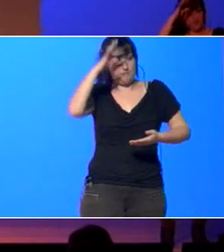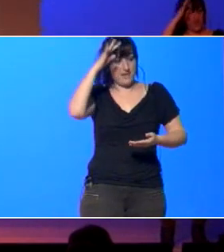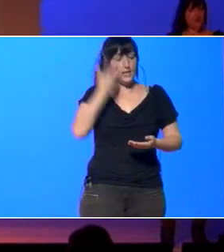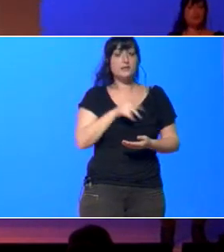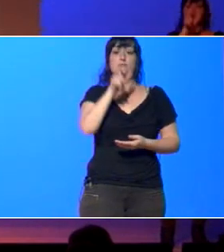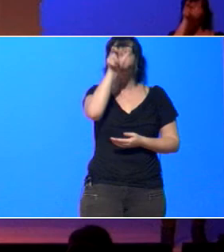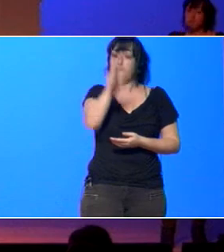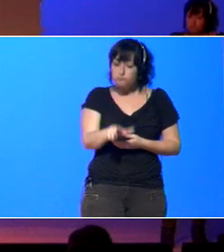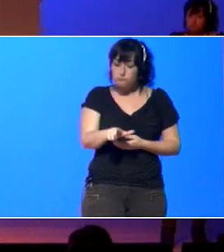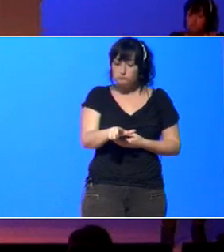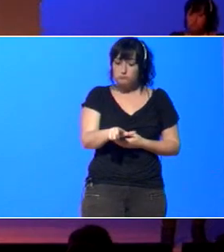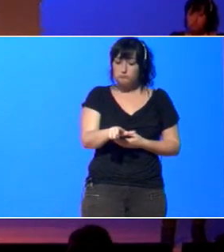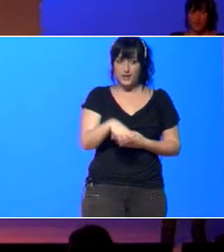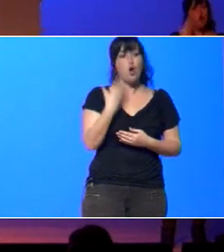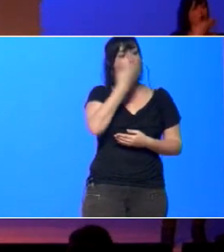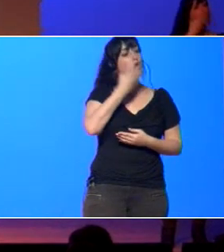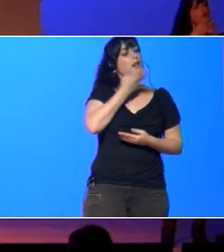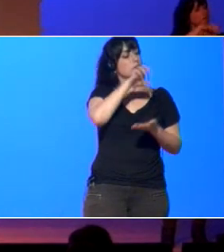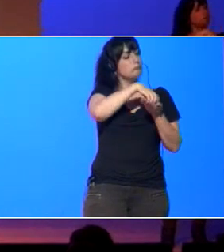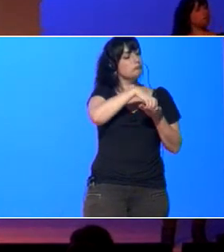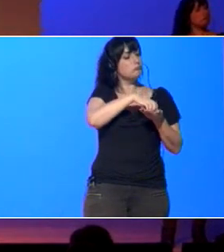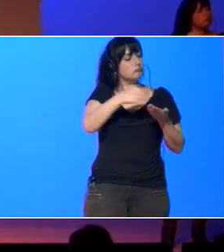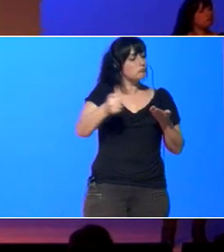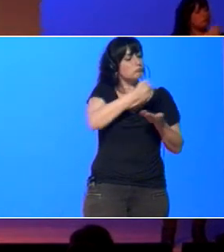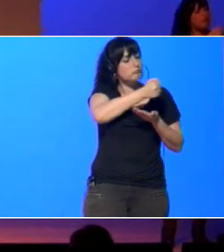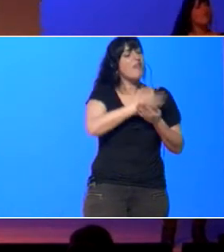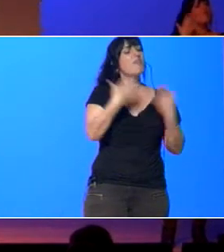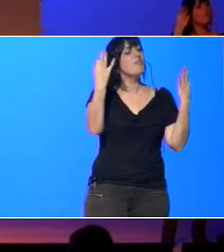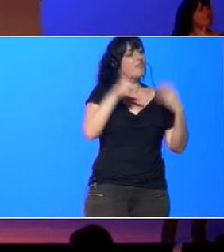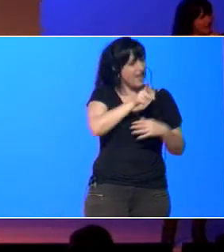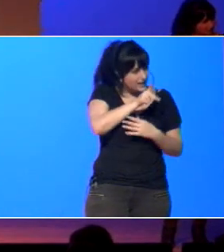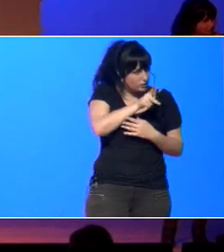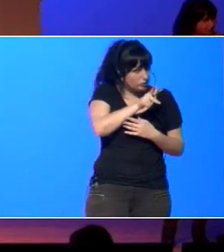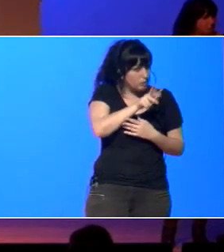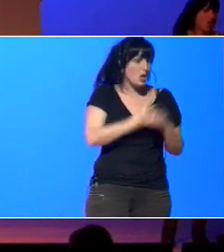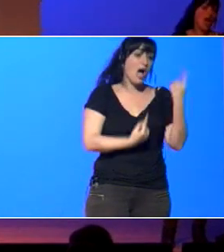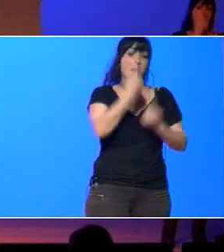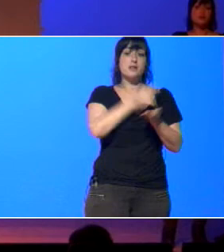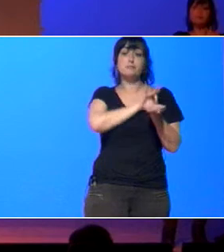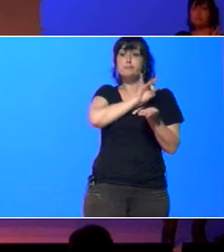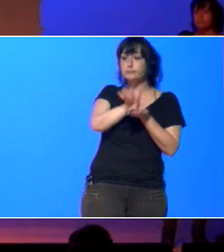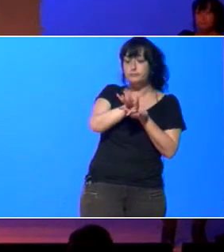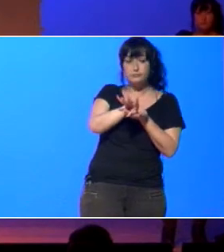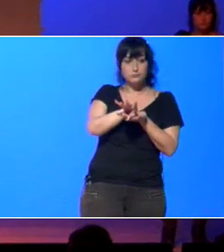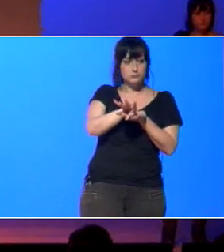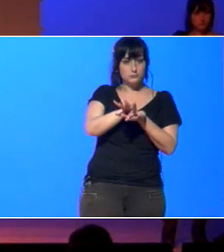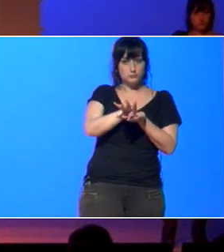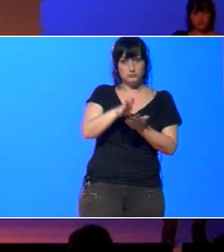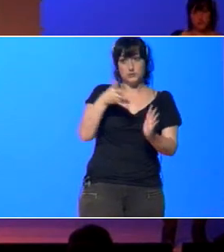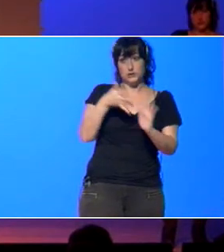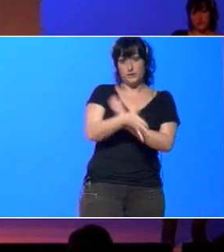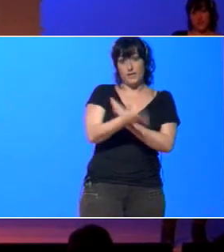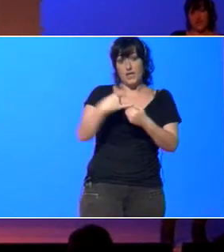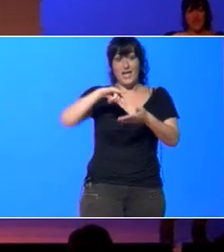tiene derecho a estar en la escuela. No se puede hacer nada, ¿no? Tienes menos posibilidades que en el